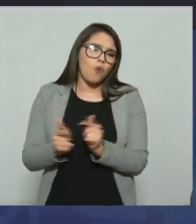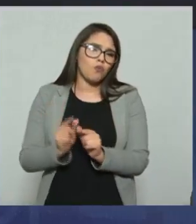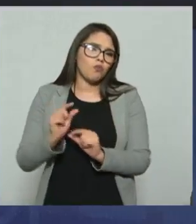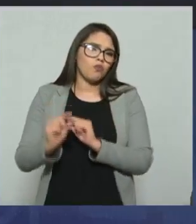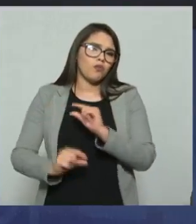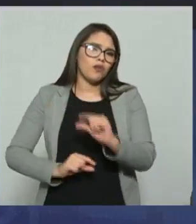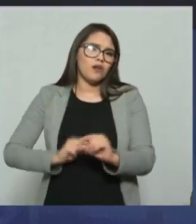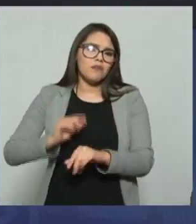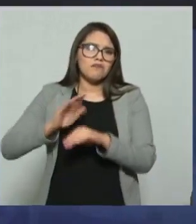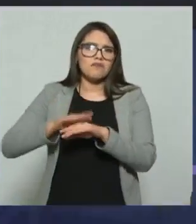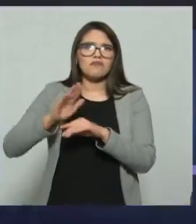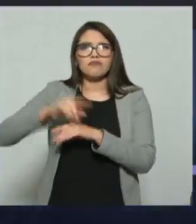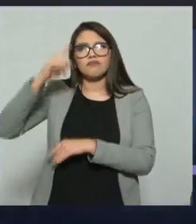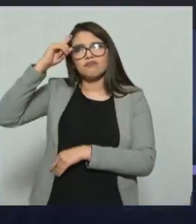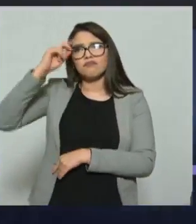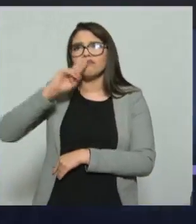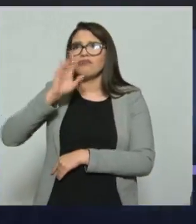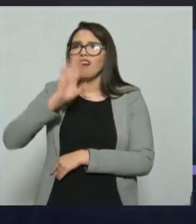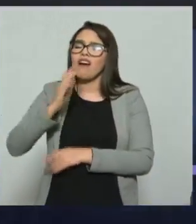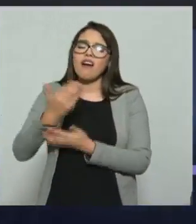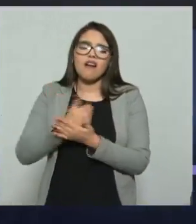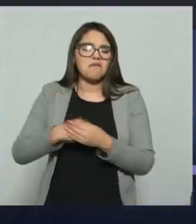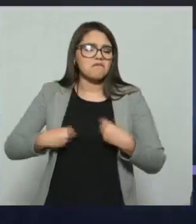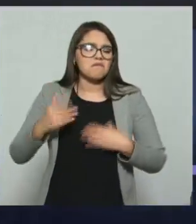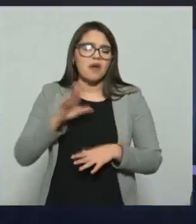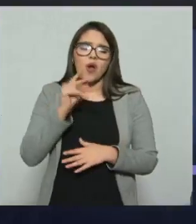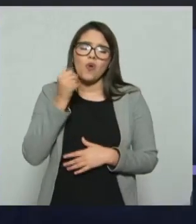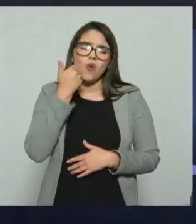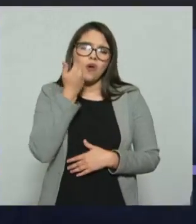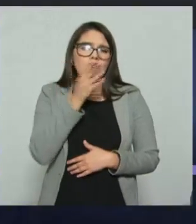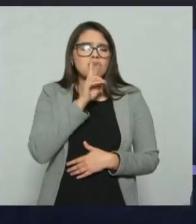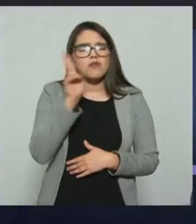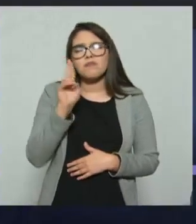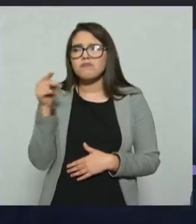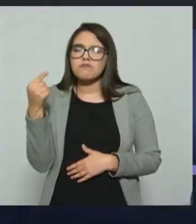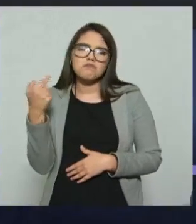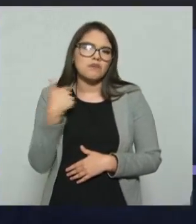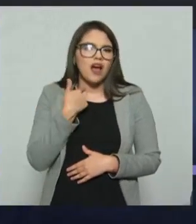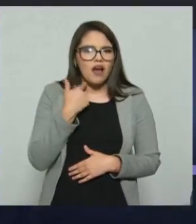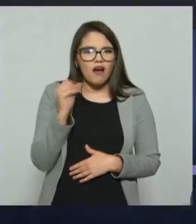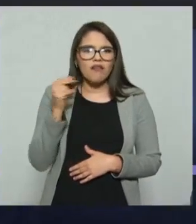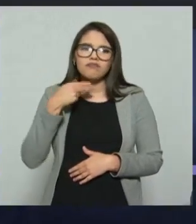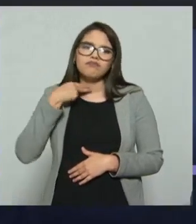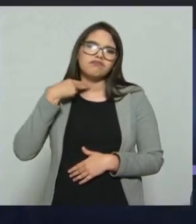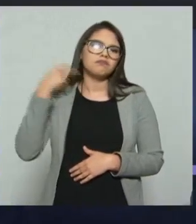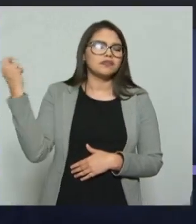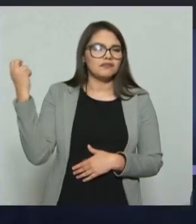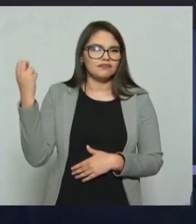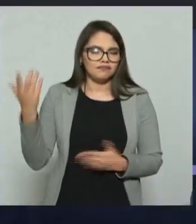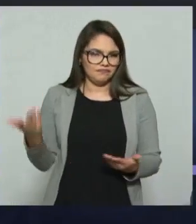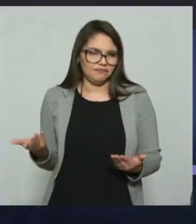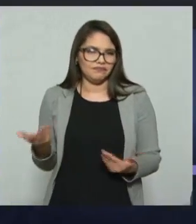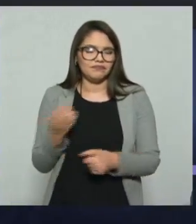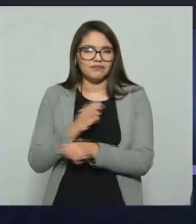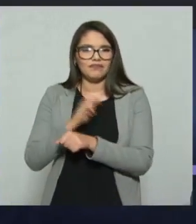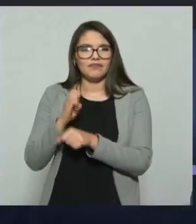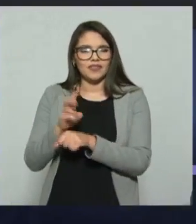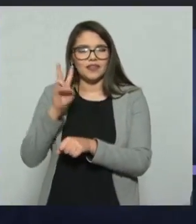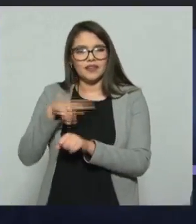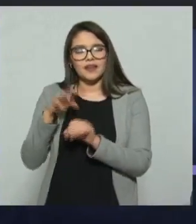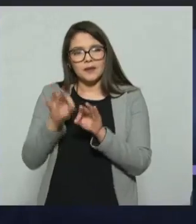ideas suicidas se incrementan y se incrementan. Entonces es importantísimo tener